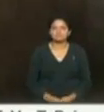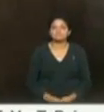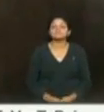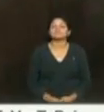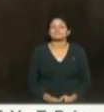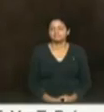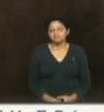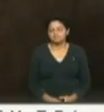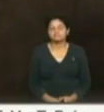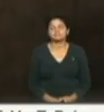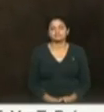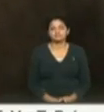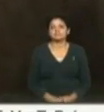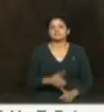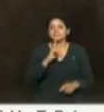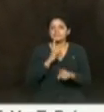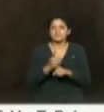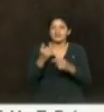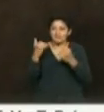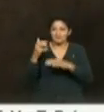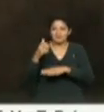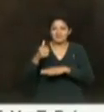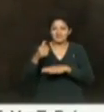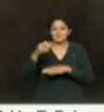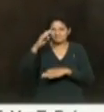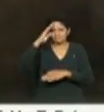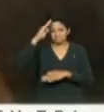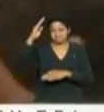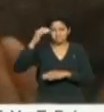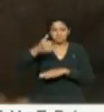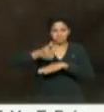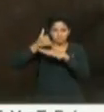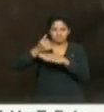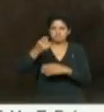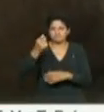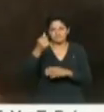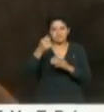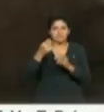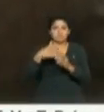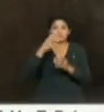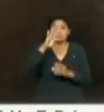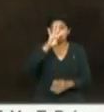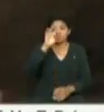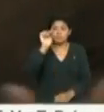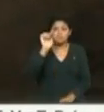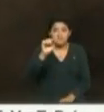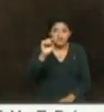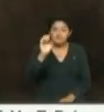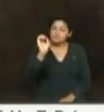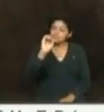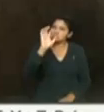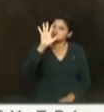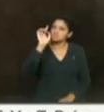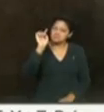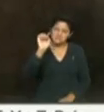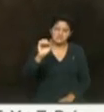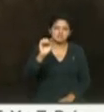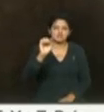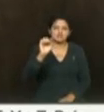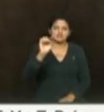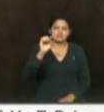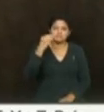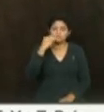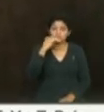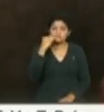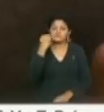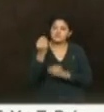altos oficiales que en este momento reciben pensiones de retiro que sobrepasan los 4.000, que llegan a los $5.000,